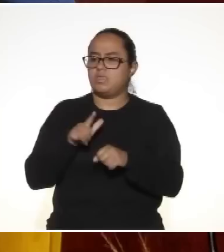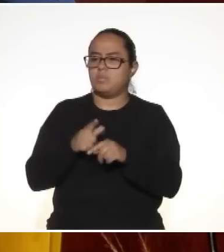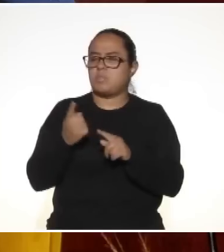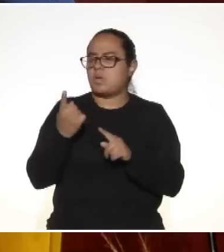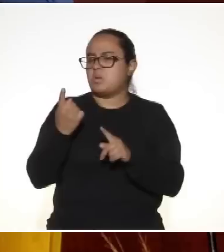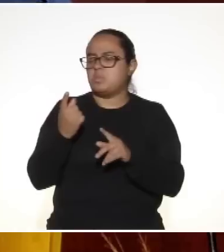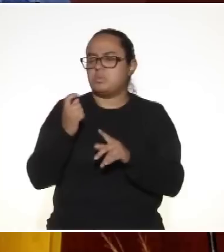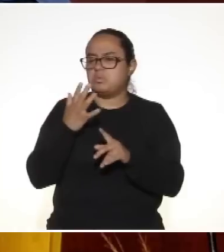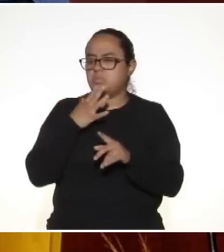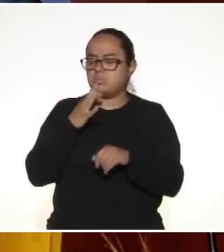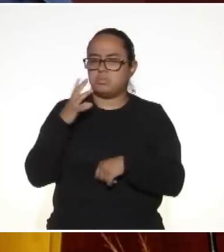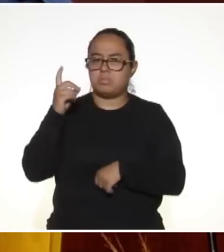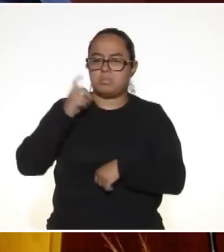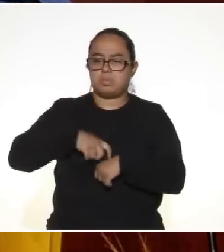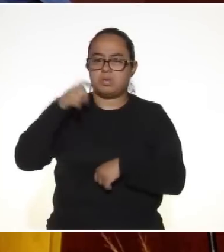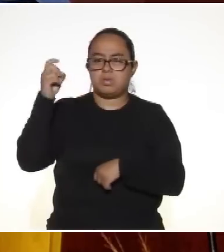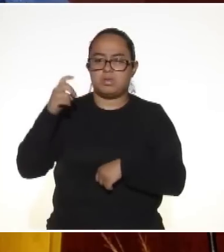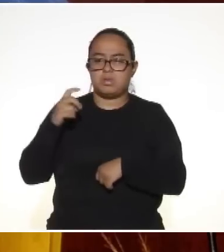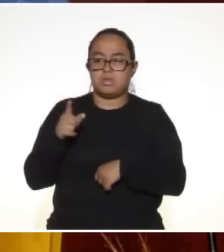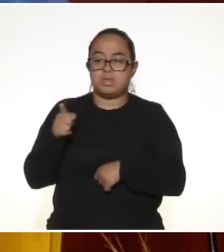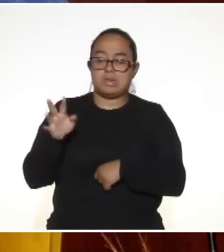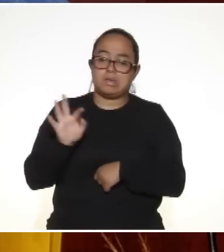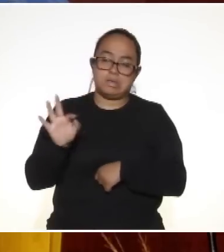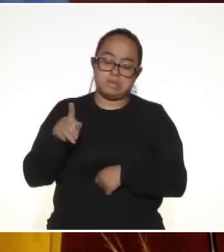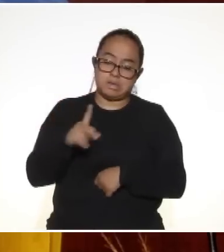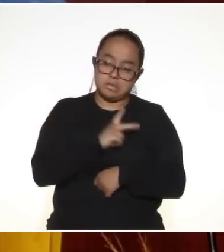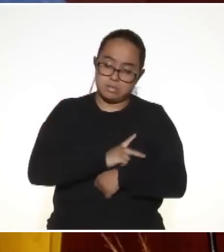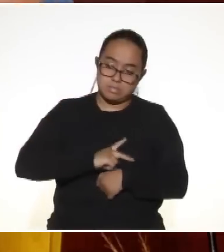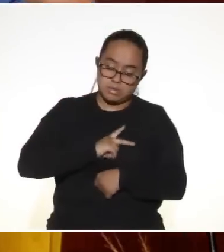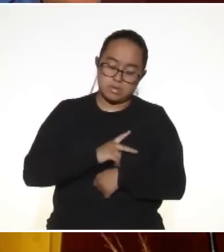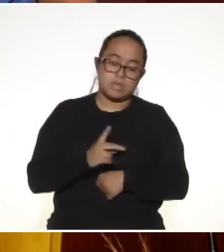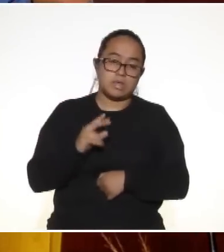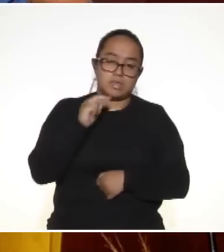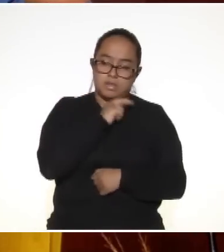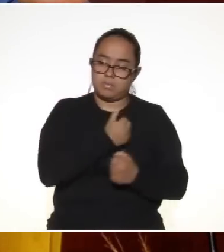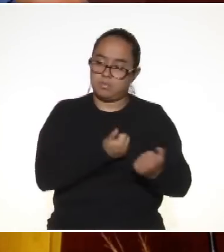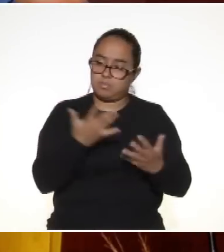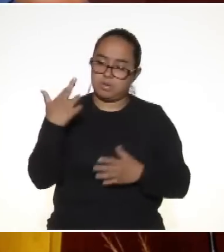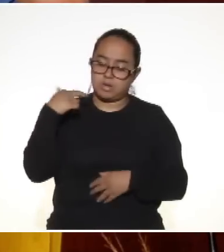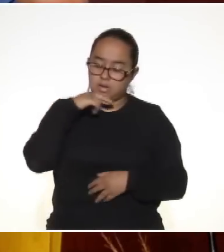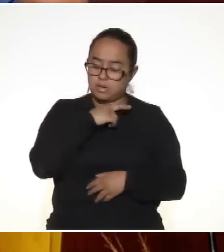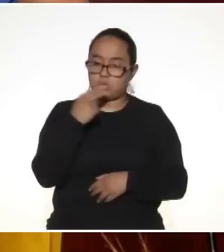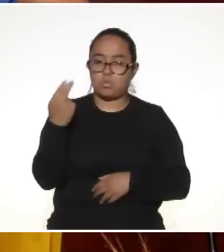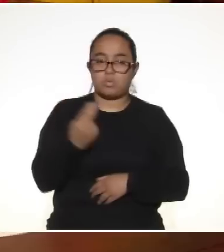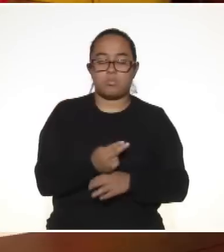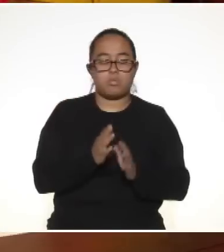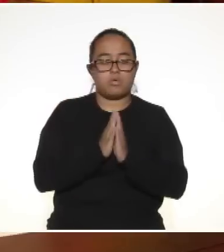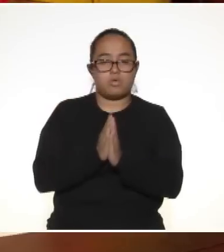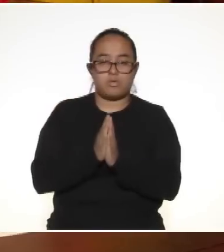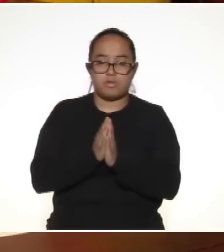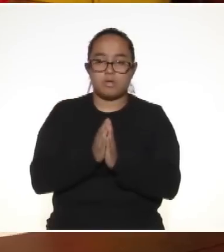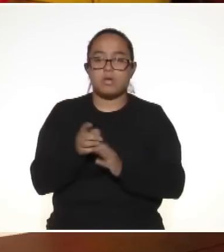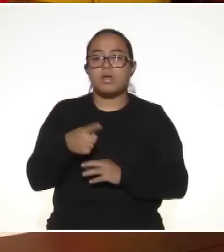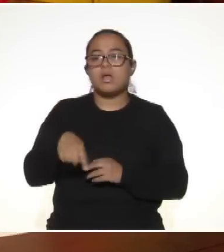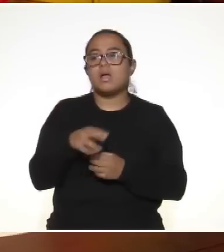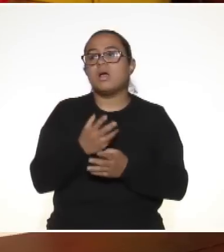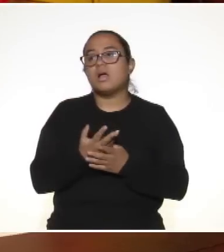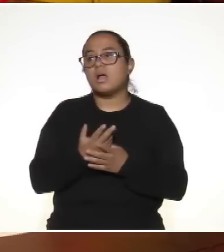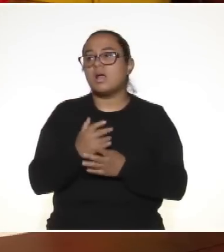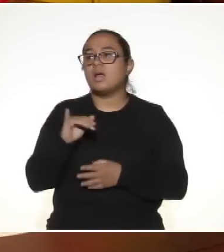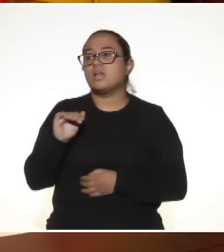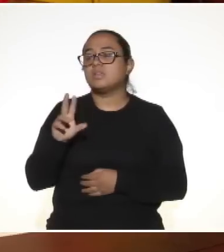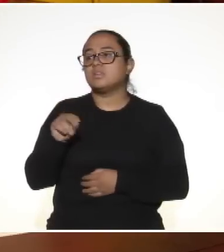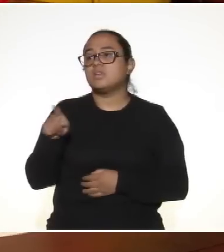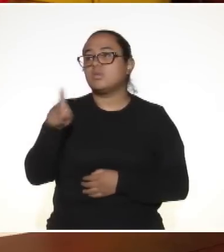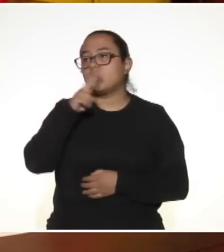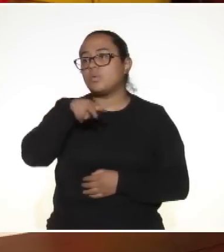tenga peligro de ser venenoso, correr a una unidad de urgencias. Por favor. Inmediatamente, no te quedes a averiguar si la víbora